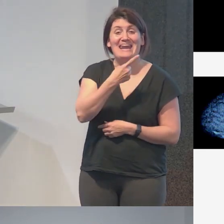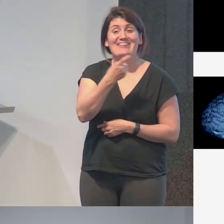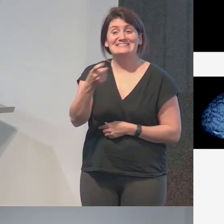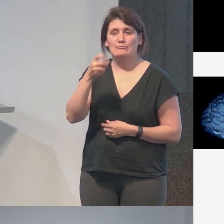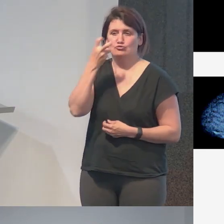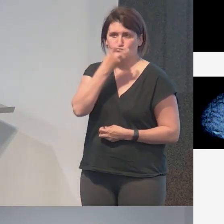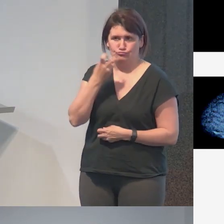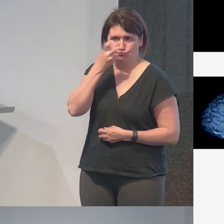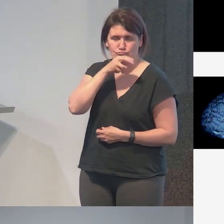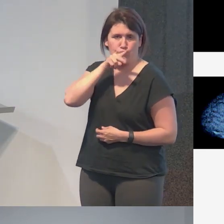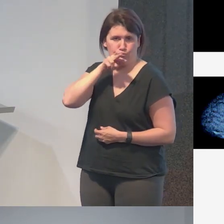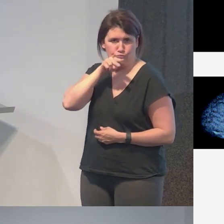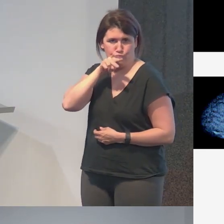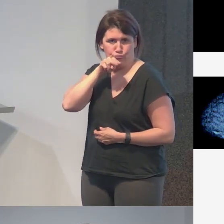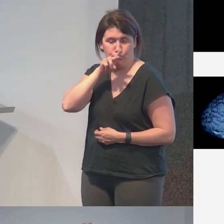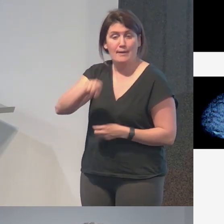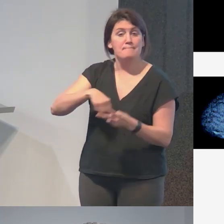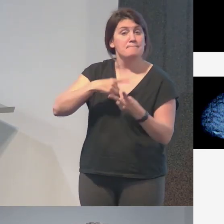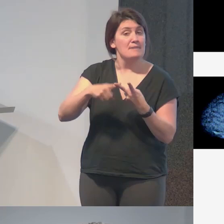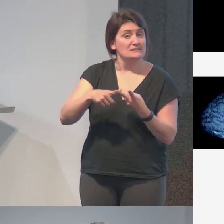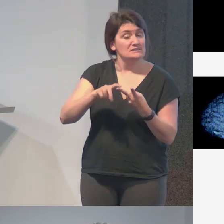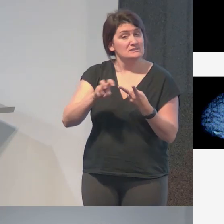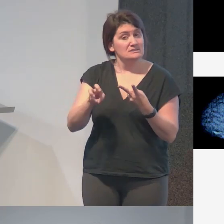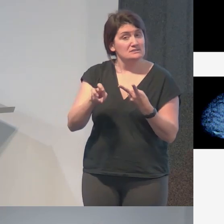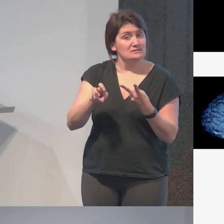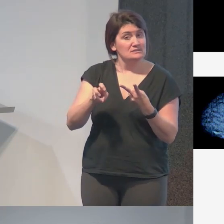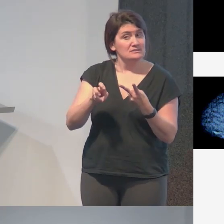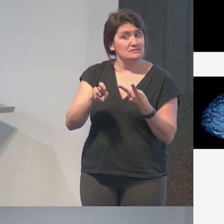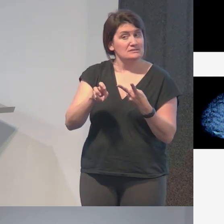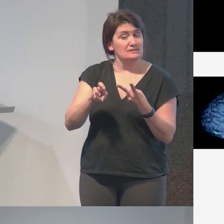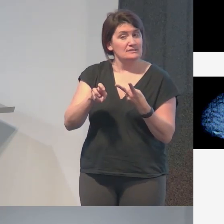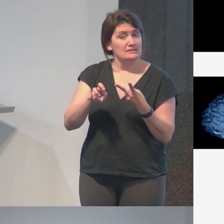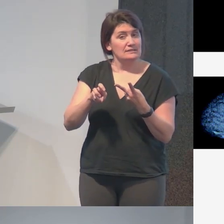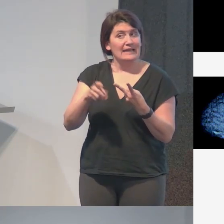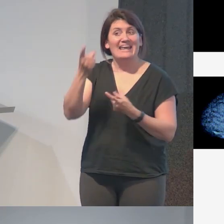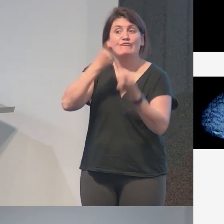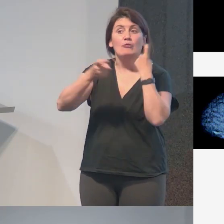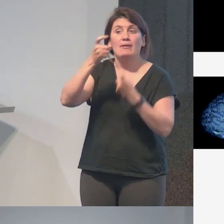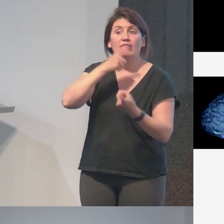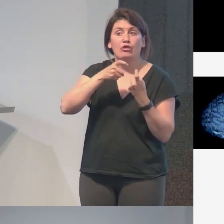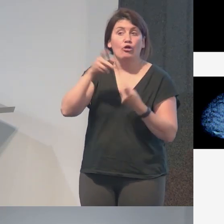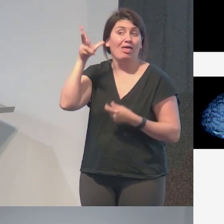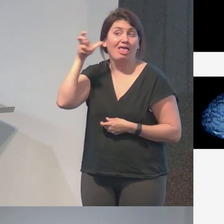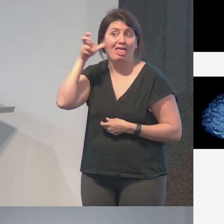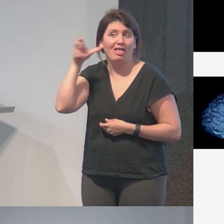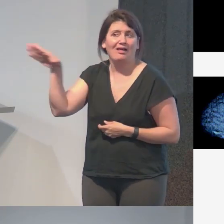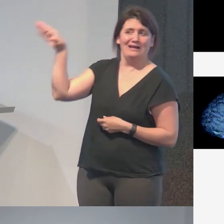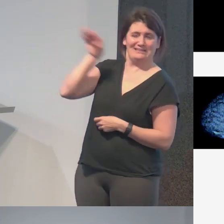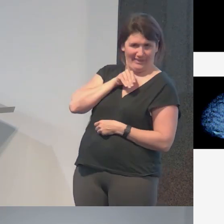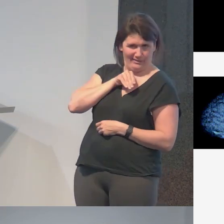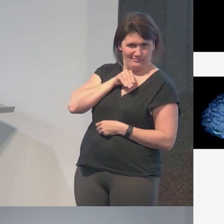mover la boca y entender información auditiva.